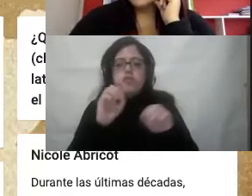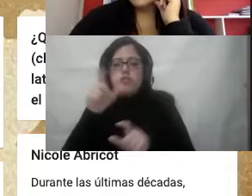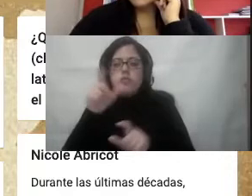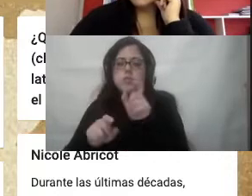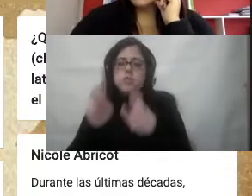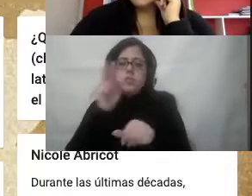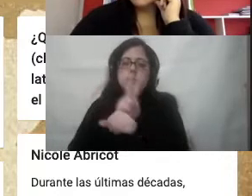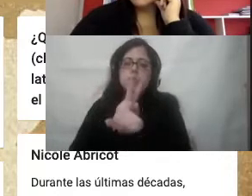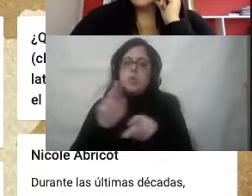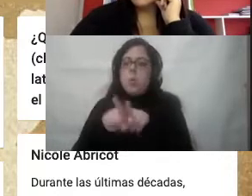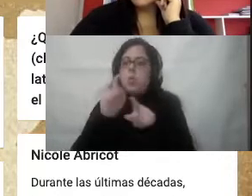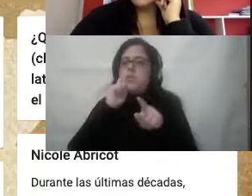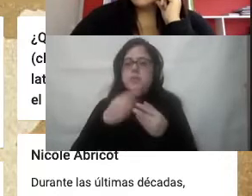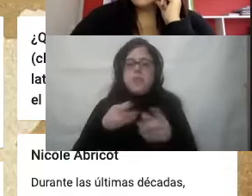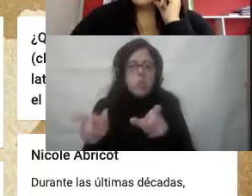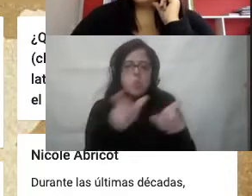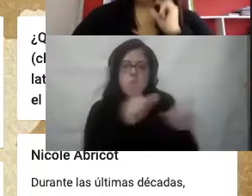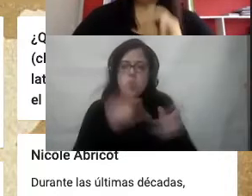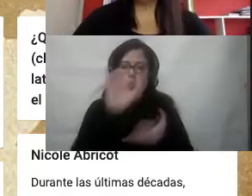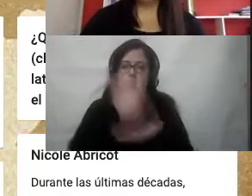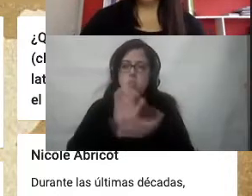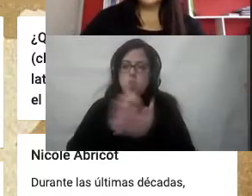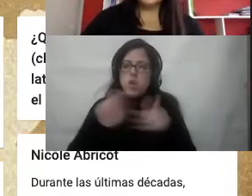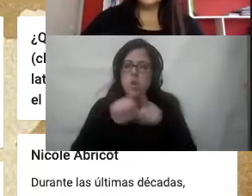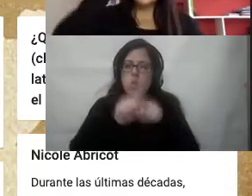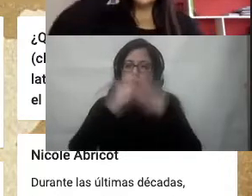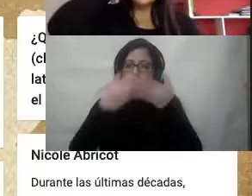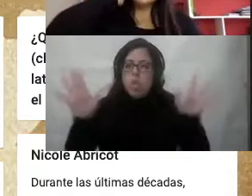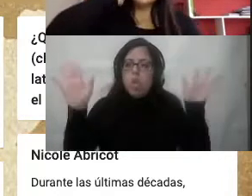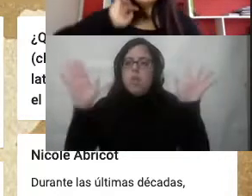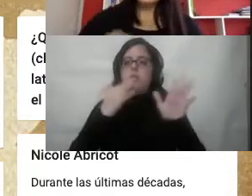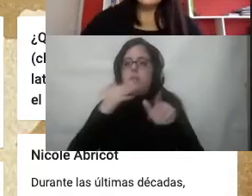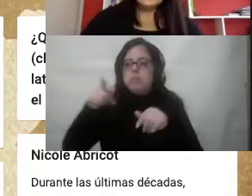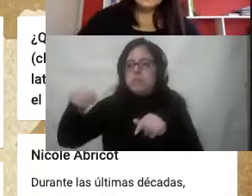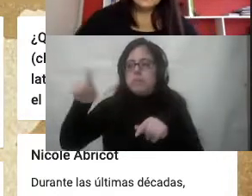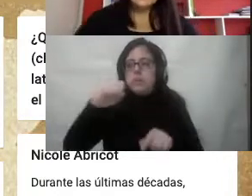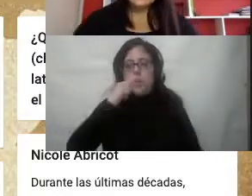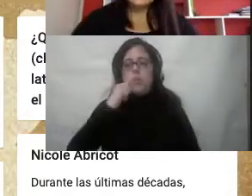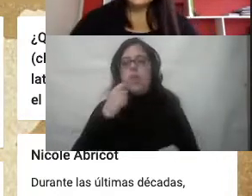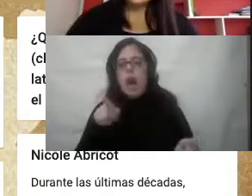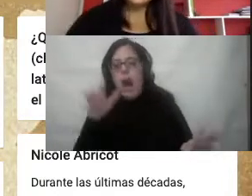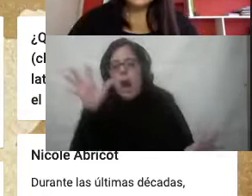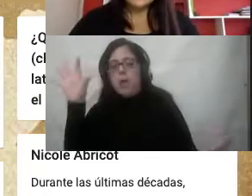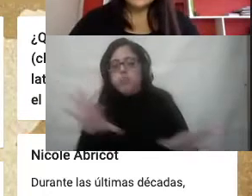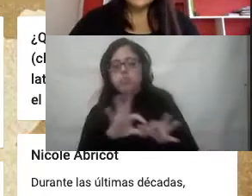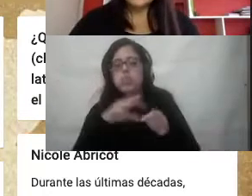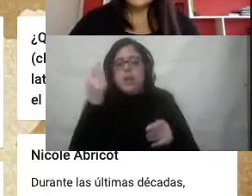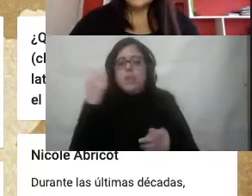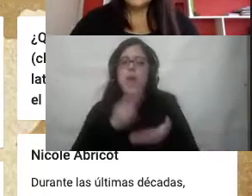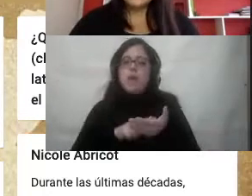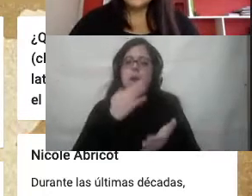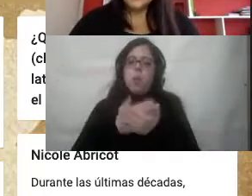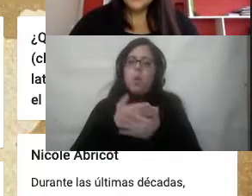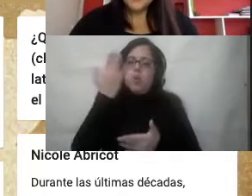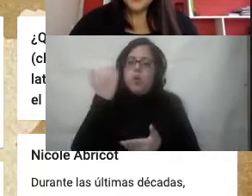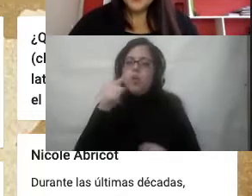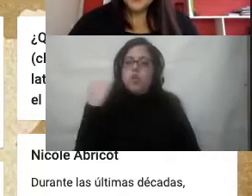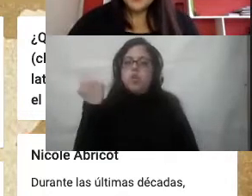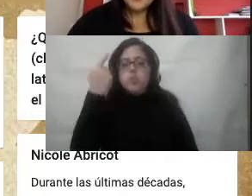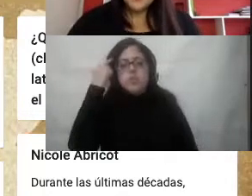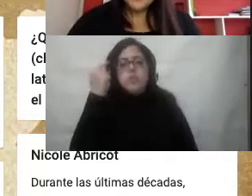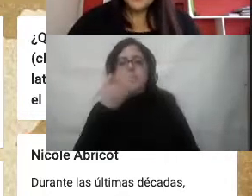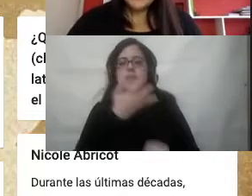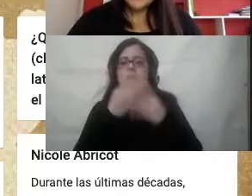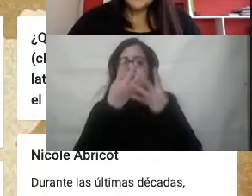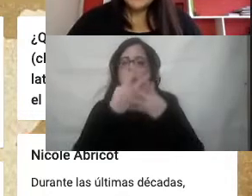control estatal, ¿verdad? Muy liberal, ¿verdad? Además ellos lo asocian. Pero en realidad cuando empezamos a ver qué habilidades están detrás del currículum